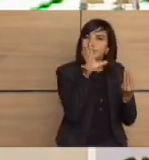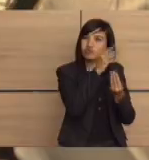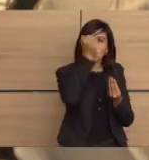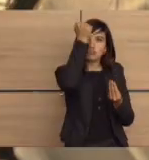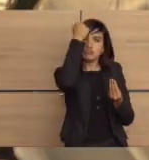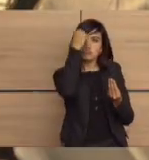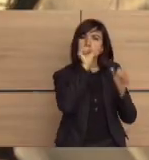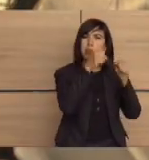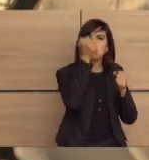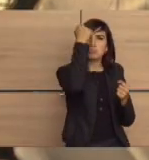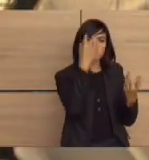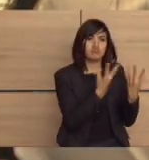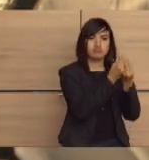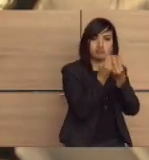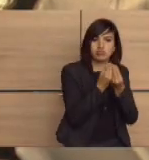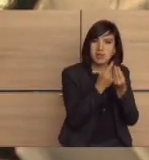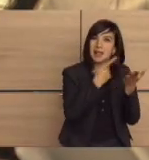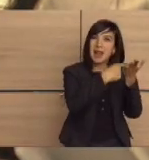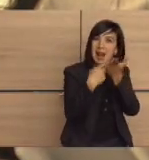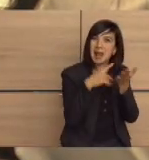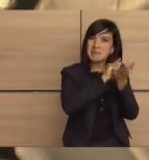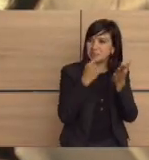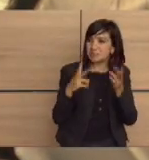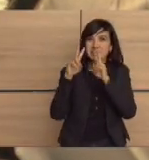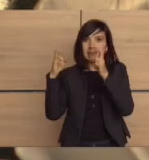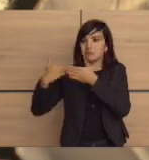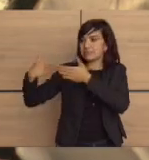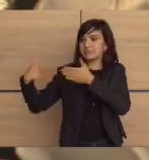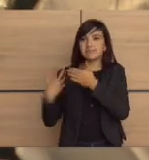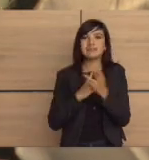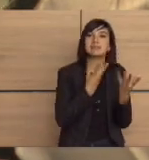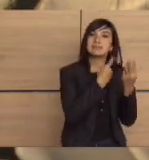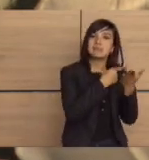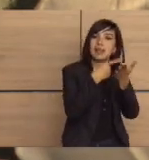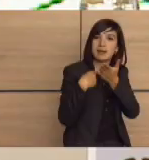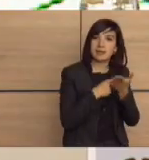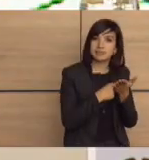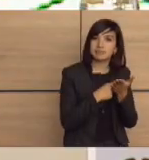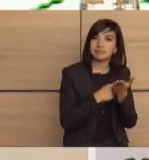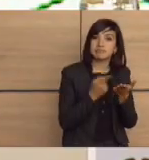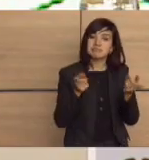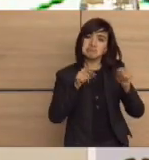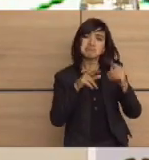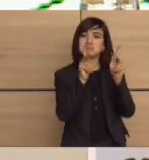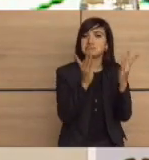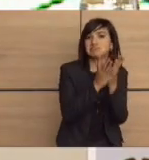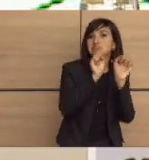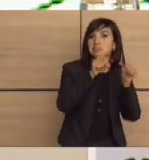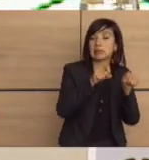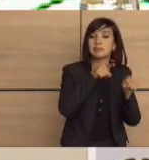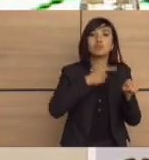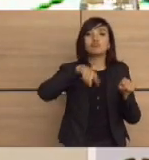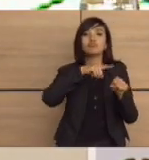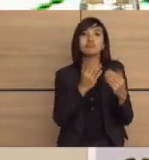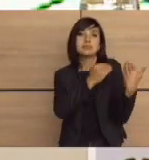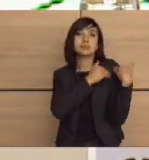y todos tenemos estudiantes con quien trabajar. Pero la responsabilidad es con la claridad que podamos tener